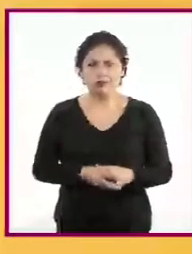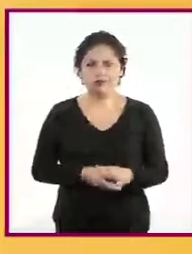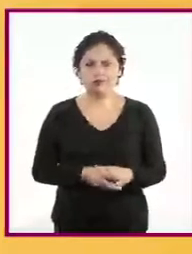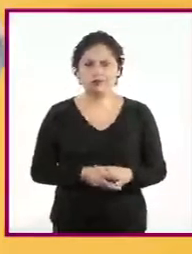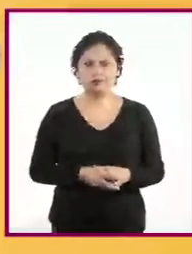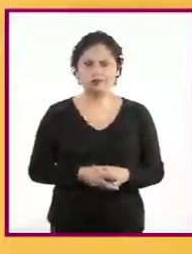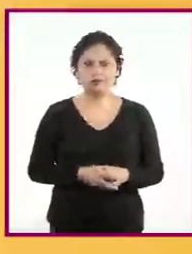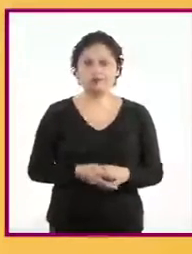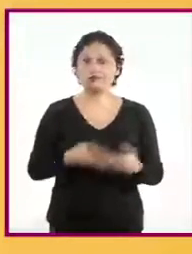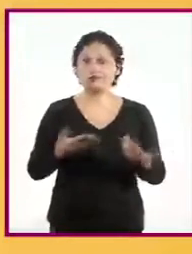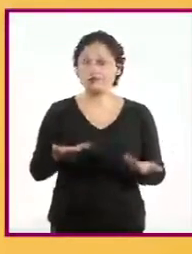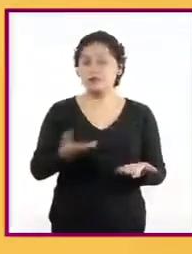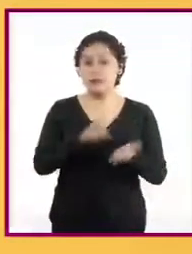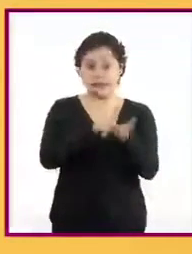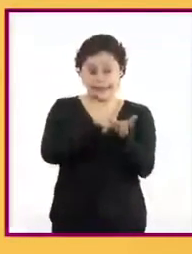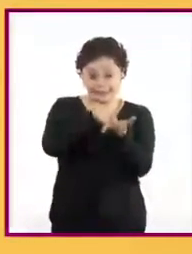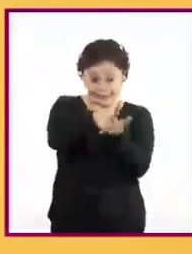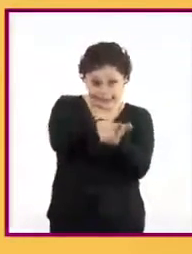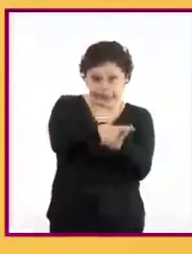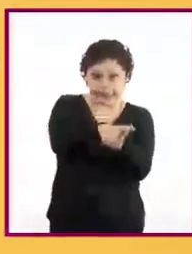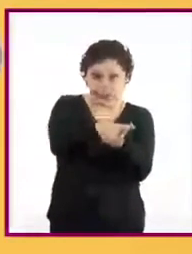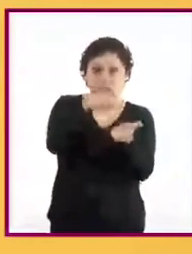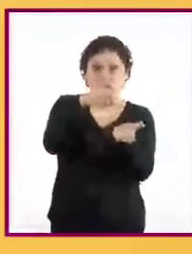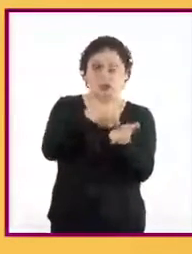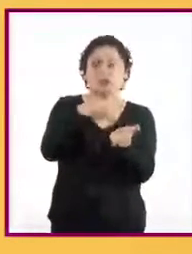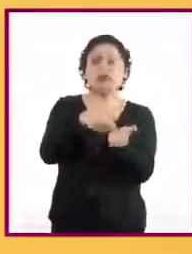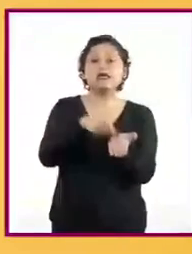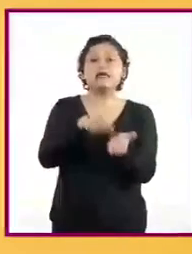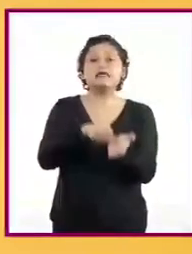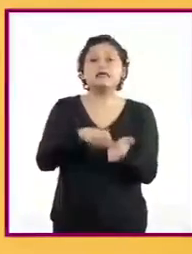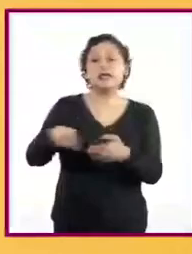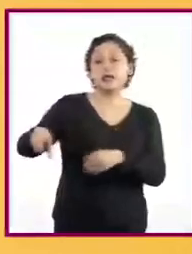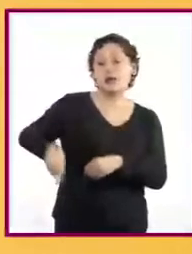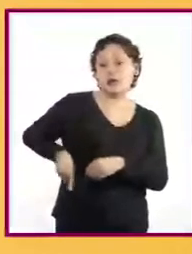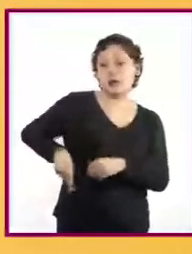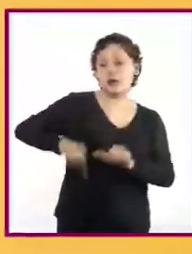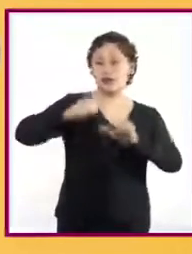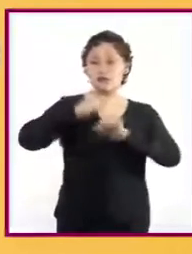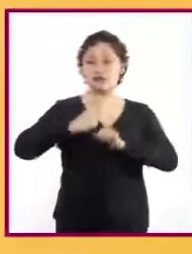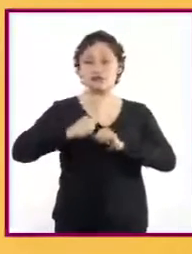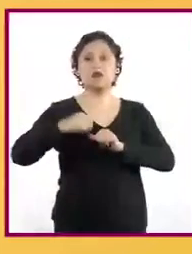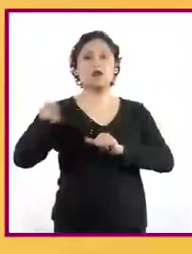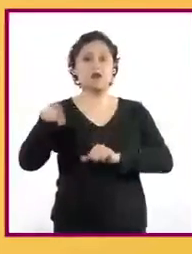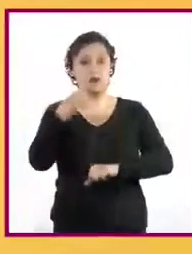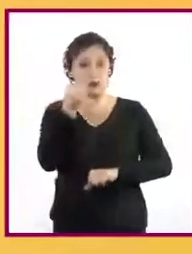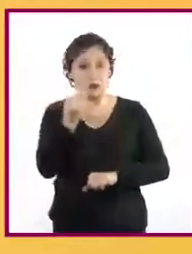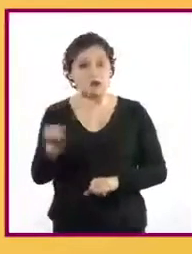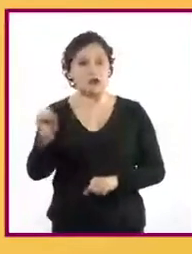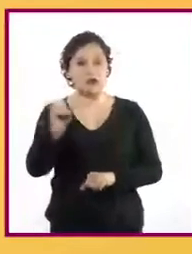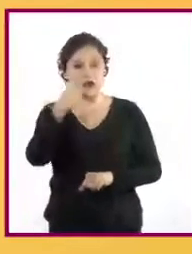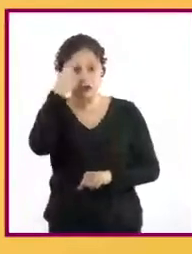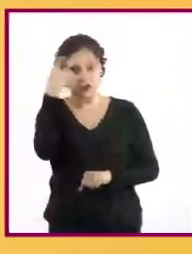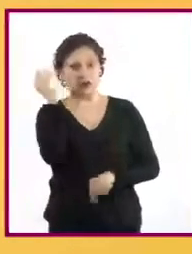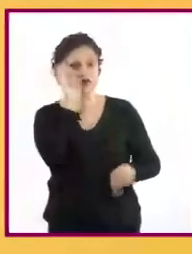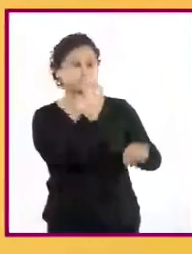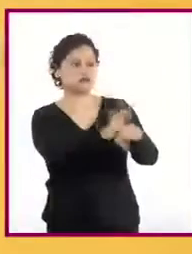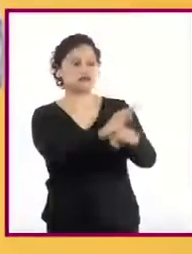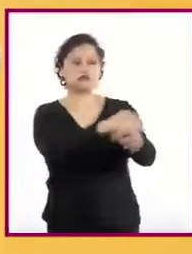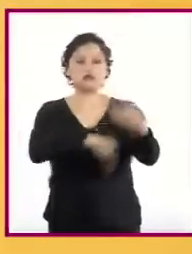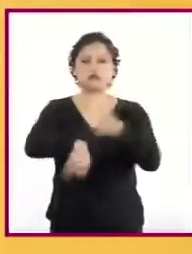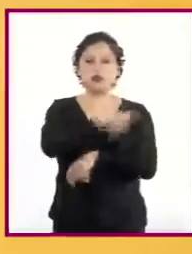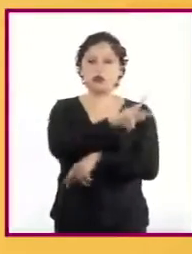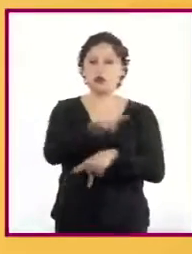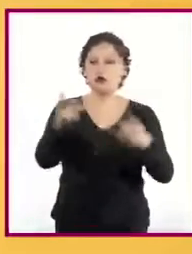En un Estado de Derecho, las autoridades tienen la función de garantizar y proteger los derechos humanos de todas las